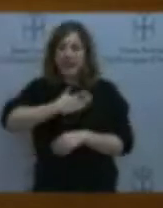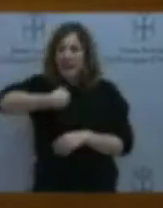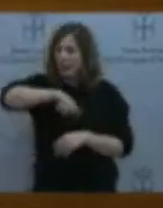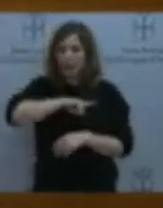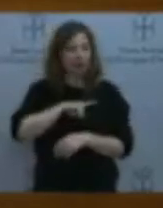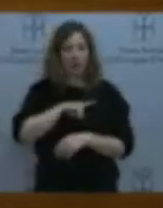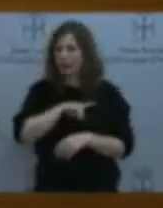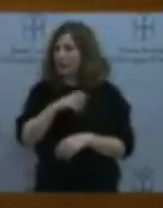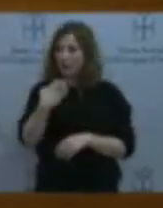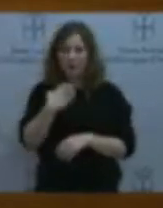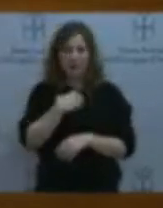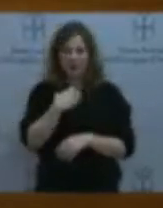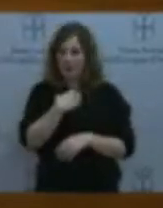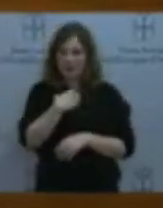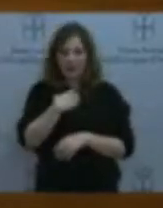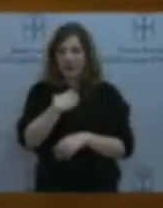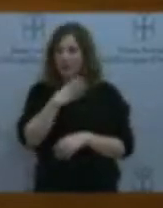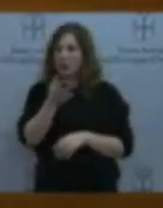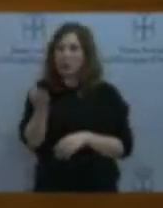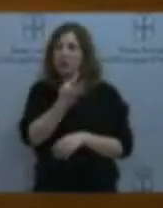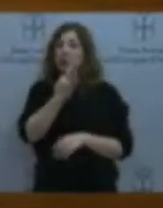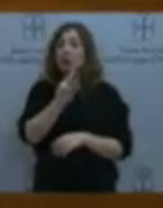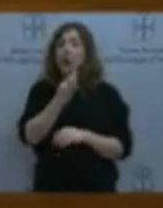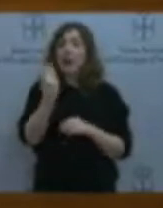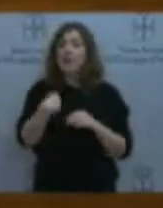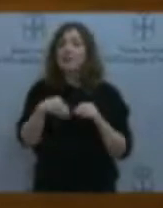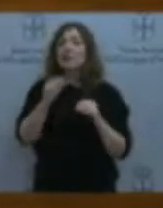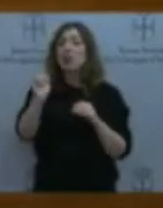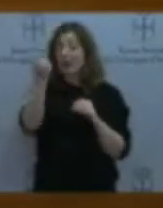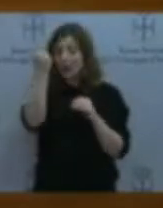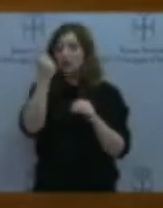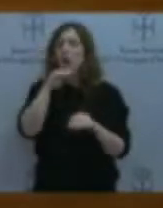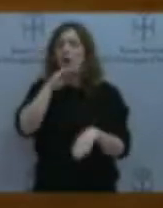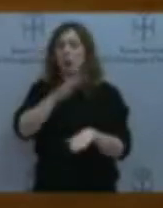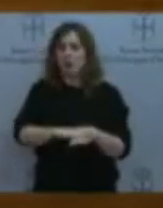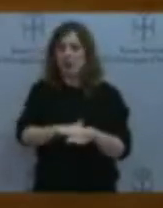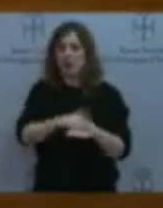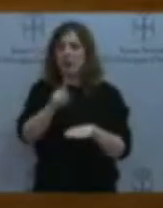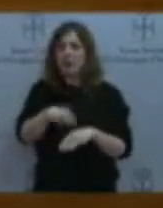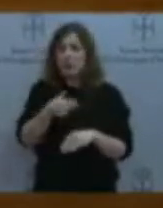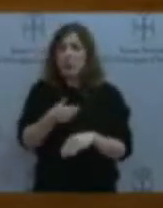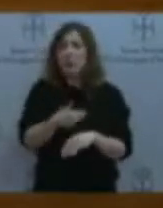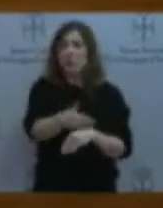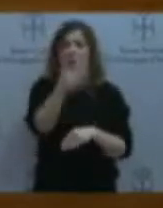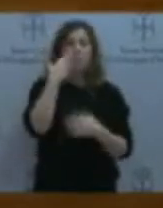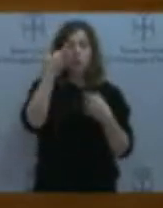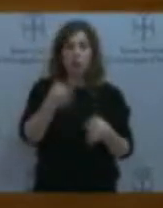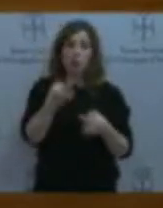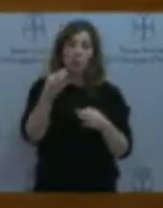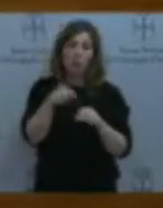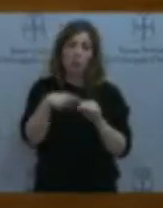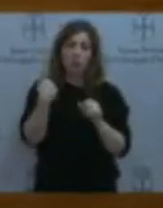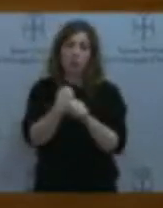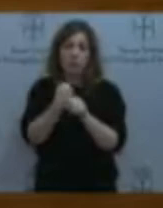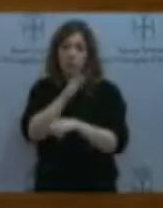tiene que cumplir con el mix energético y la mejor garantía para el futuro de los 600 puestos de trabajo directos del sector de